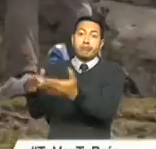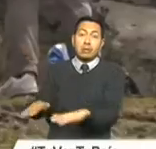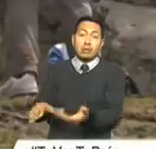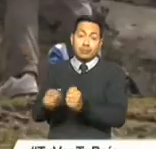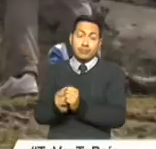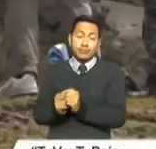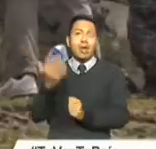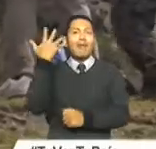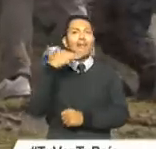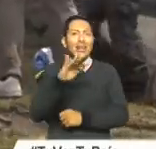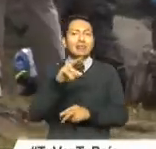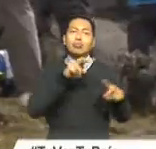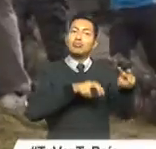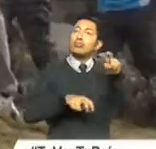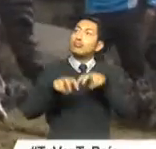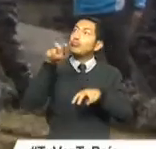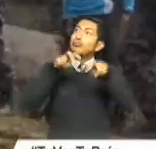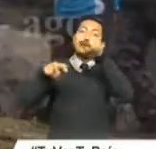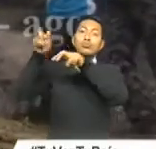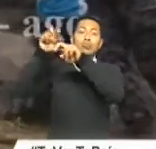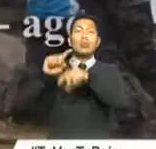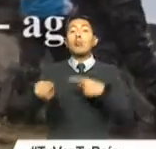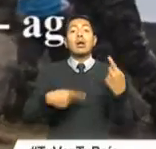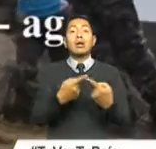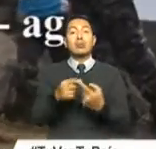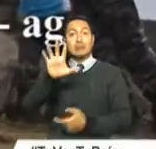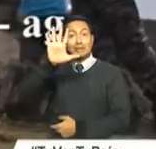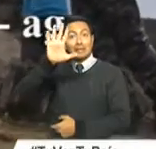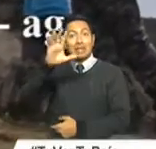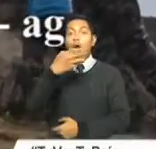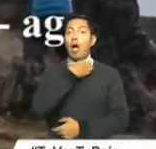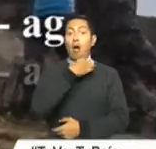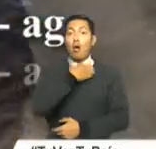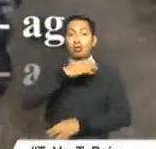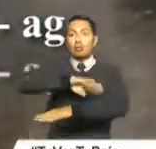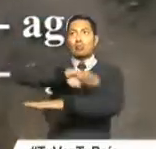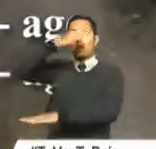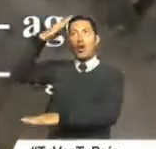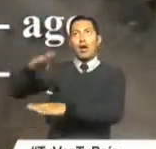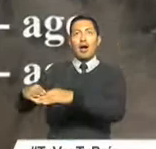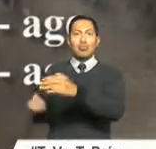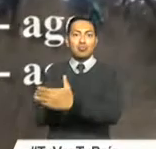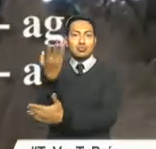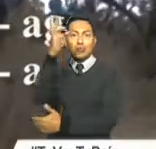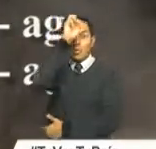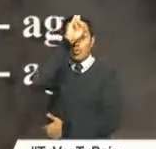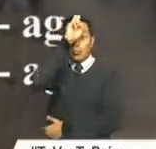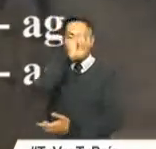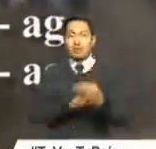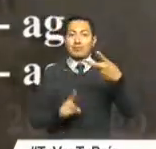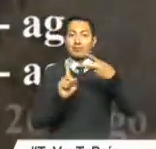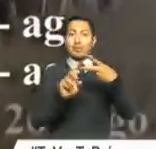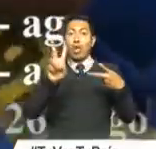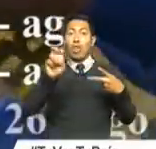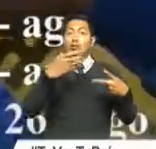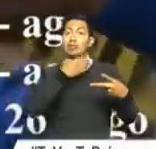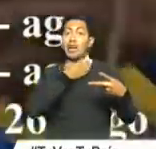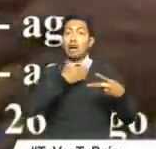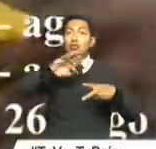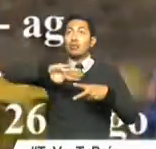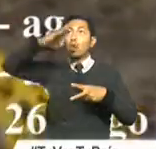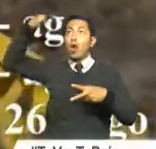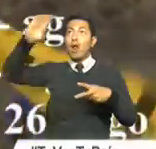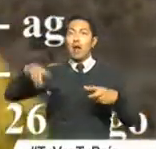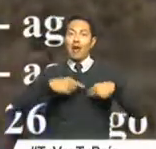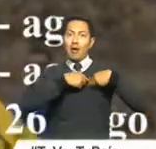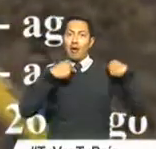con la ciudadanía están previstas para el 5 de agosto al volcán Rumiñahui, el 12 de agosto al volcán El Corazón y el 26 de agosto